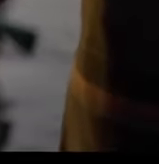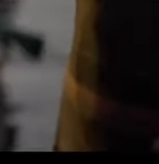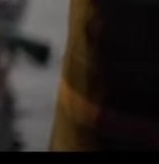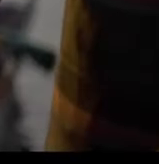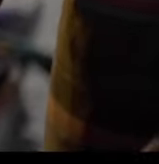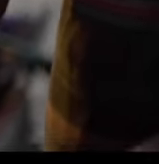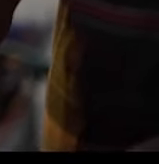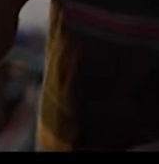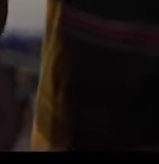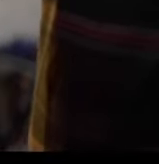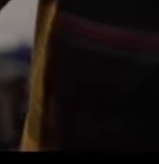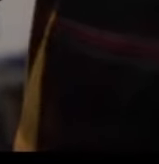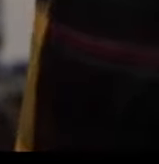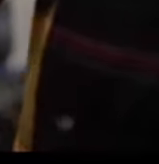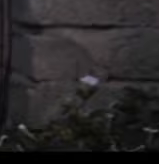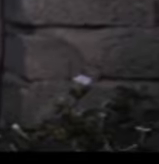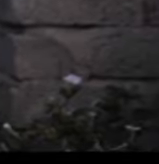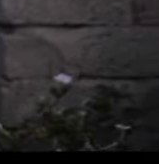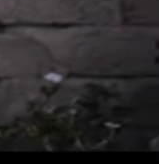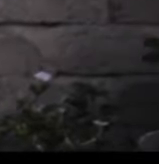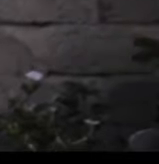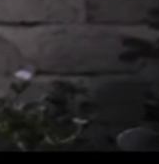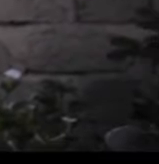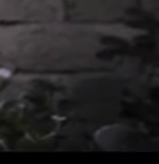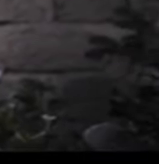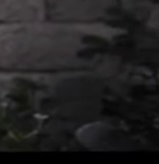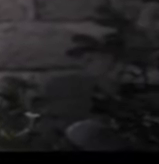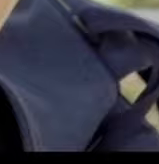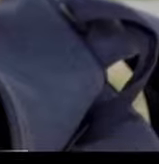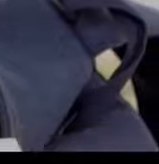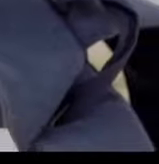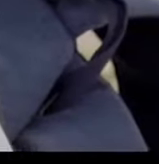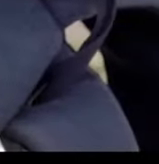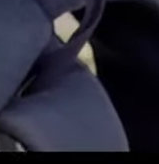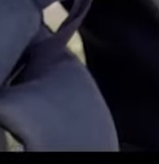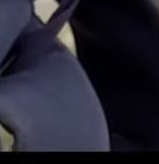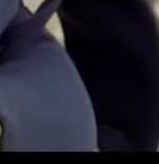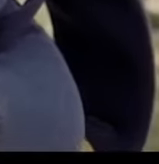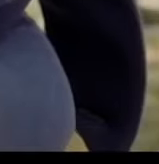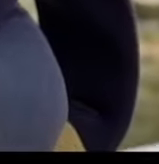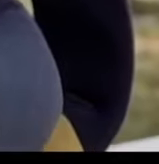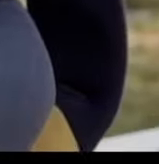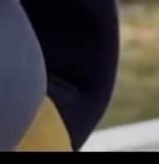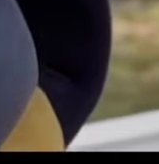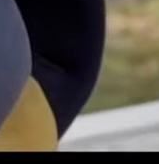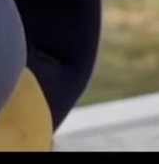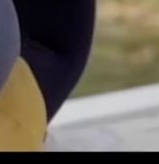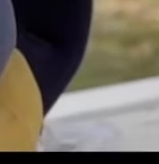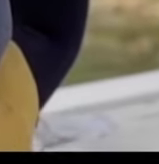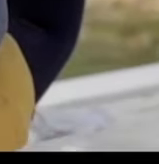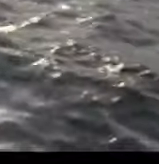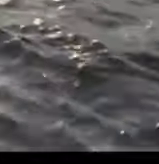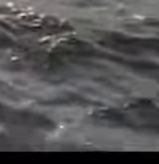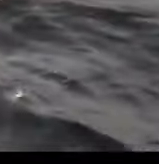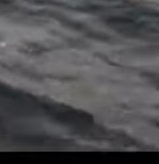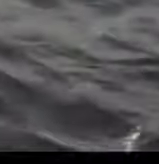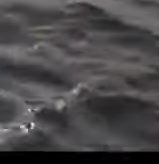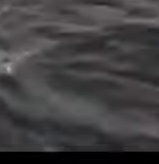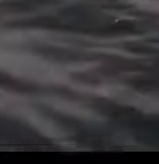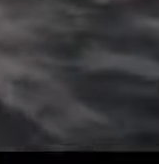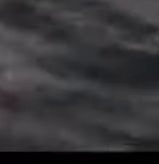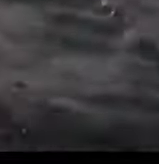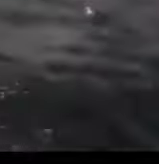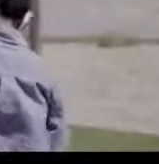la esperanza, que gane el bienestar que abraza, que ganen los derechos que liberan, que gane